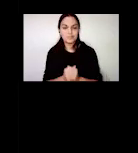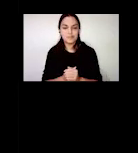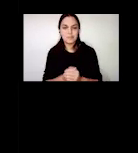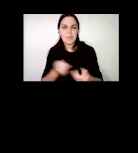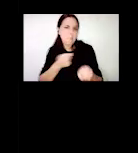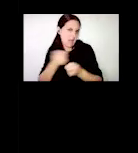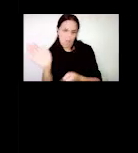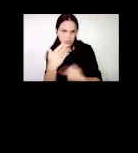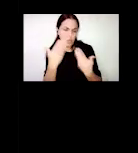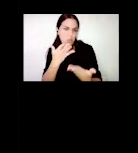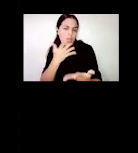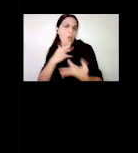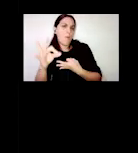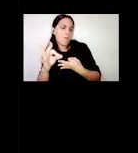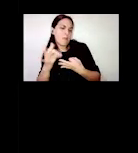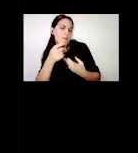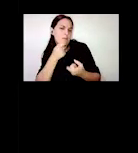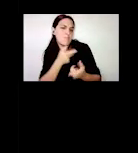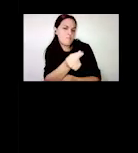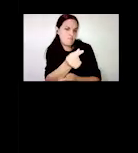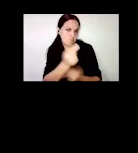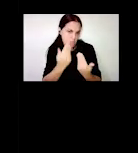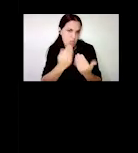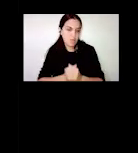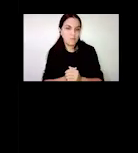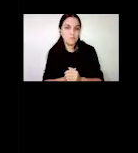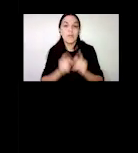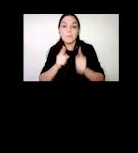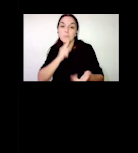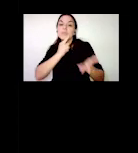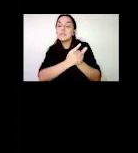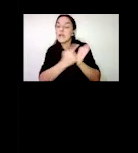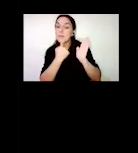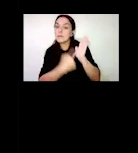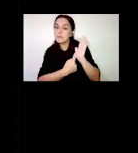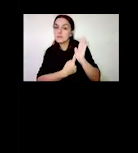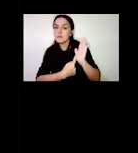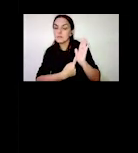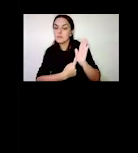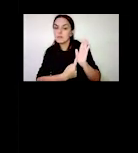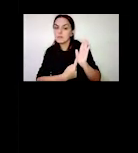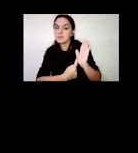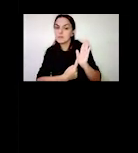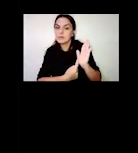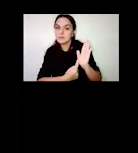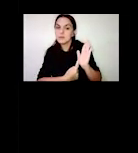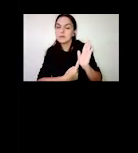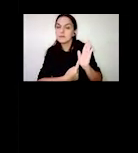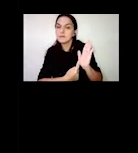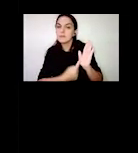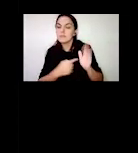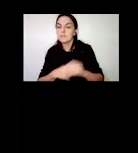mercados. Y lo que resulta muy interesante es que el mismo dictamen nos encuadra, nos dice que van a